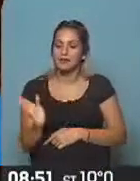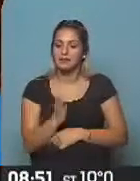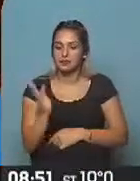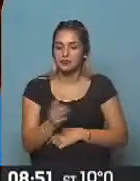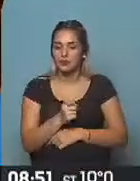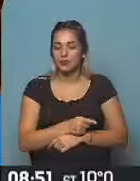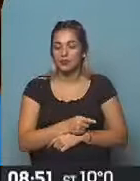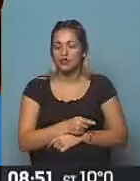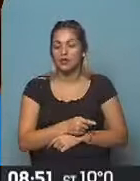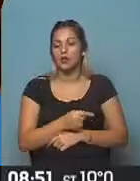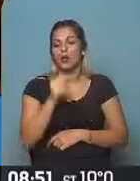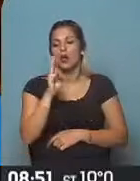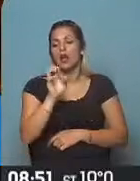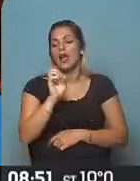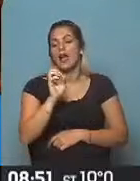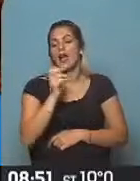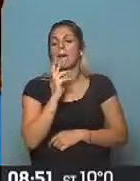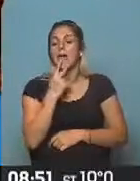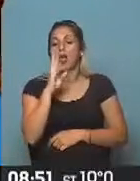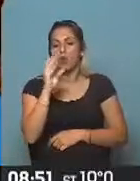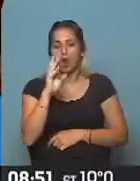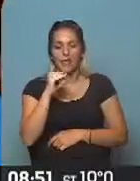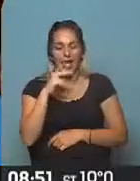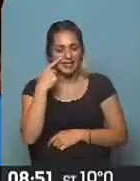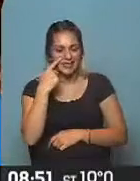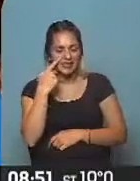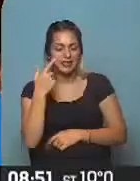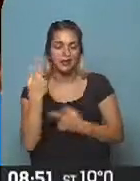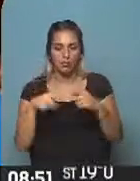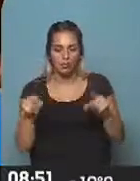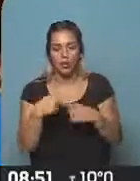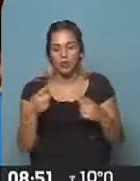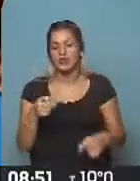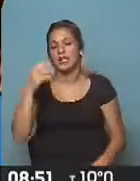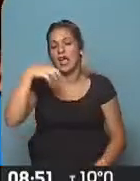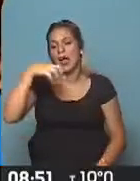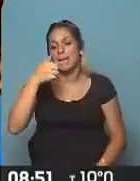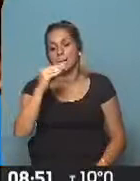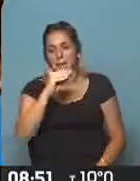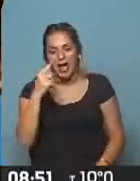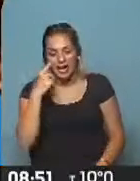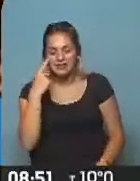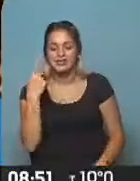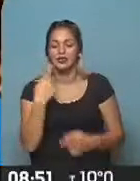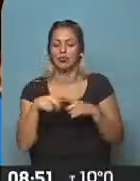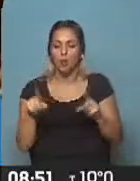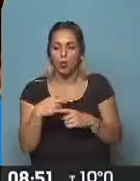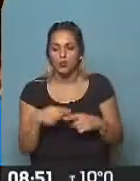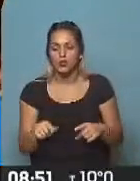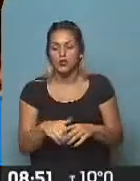volar y que es una de las más grande del jazz contemporáneo roy patxi que es un músico